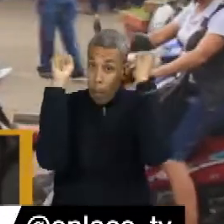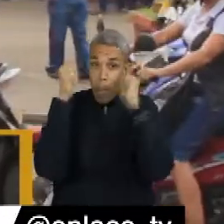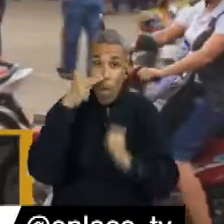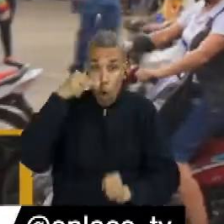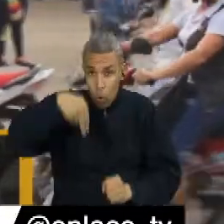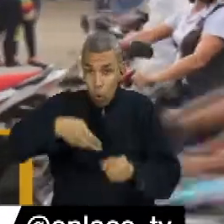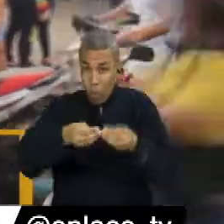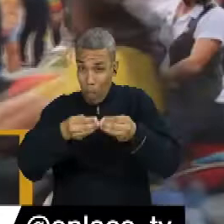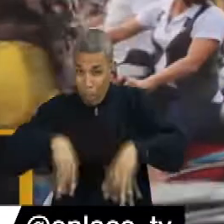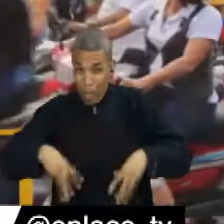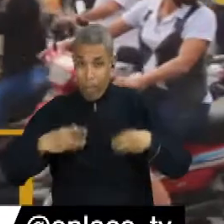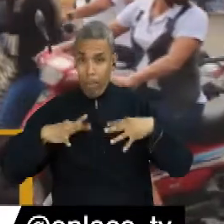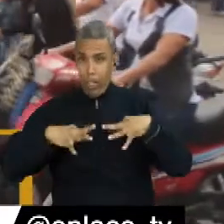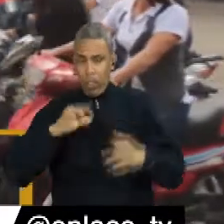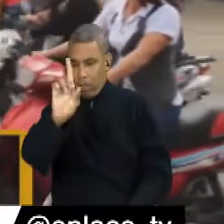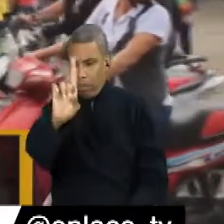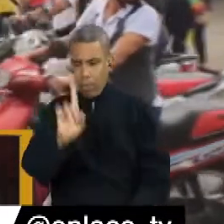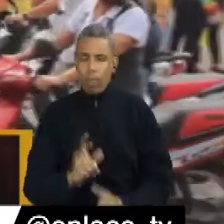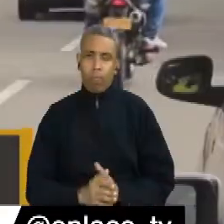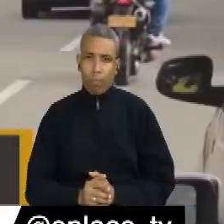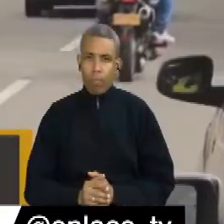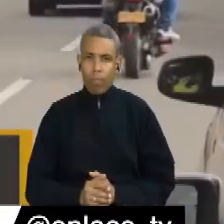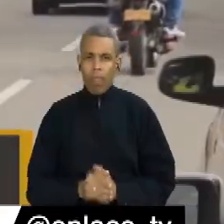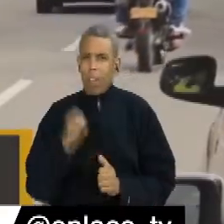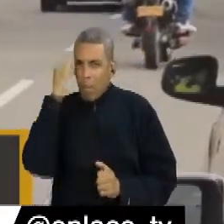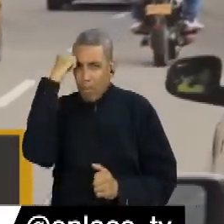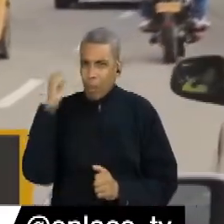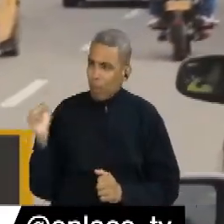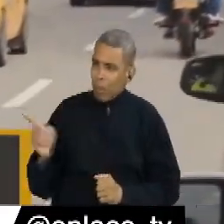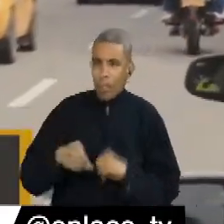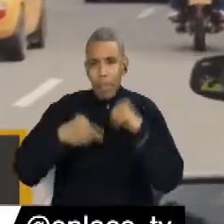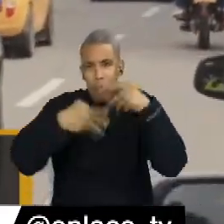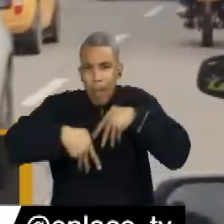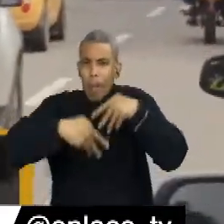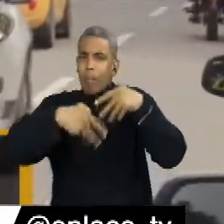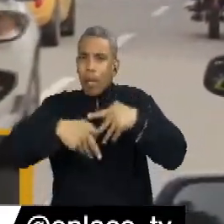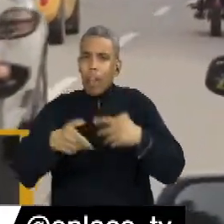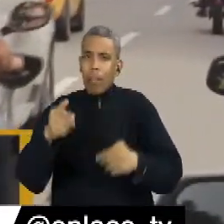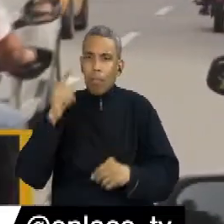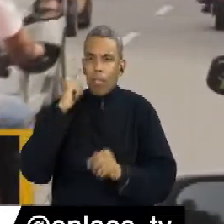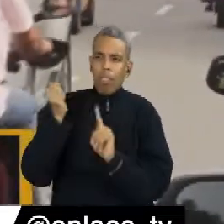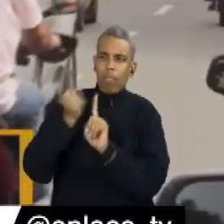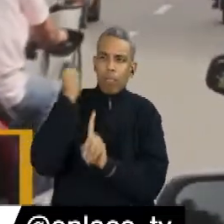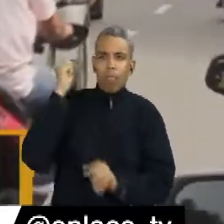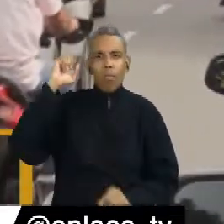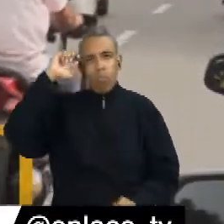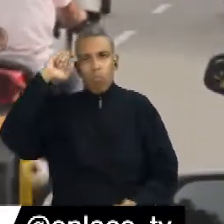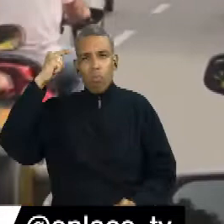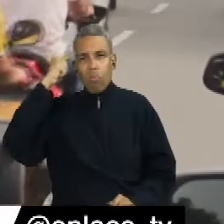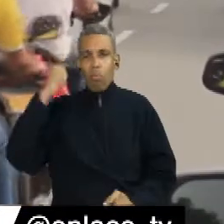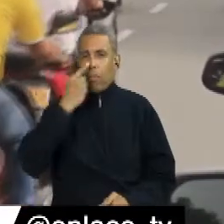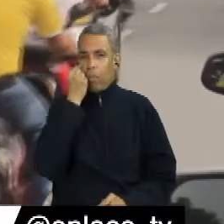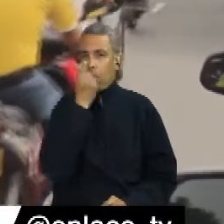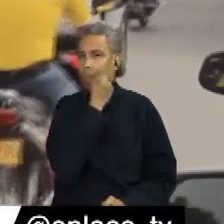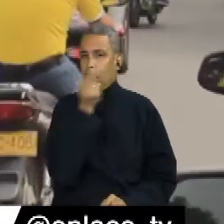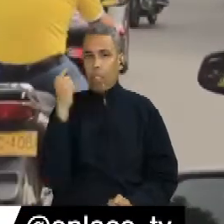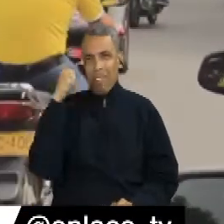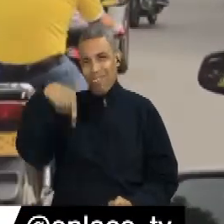caravana en la que partieron los profesores como protesta, al parecer por la falta de atención gubernamental, recorrió las principales avenidas del puerto